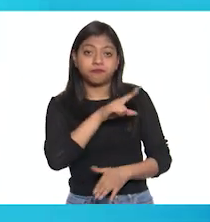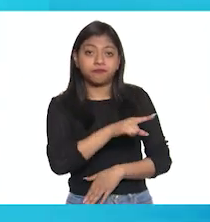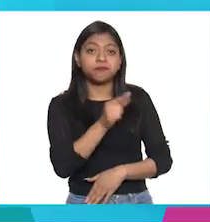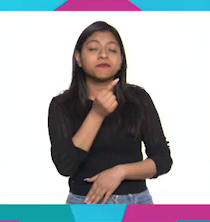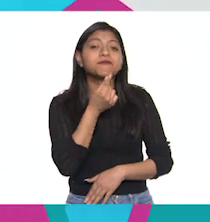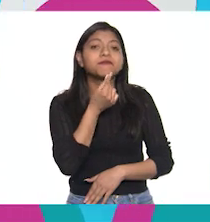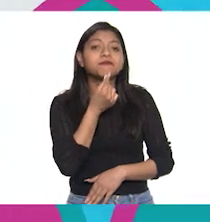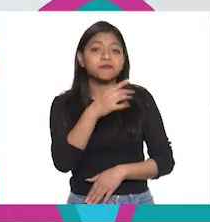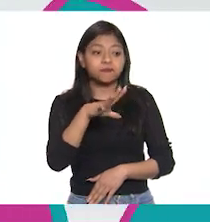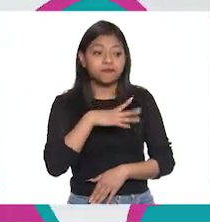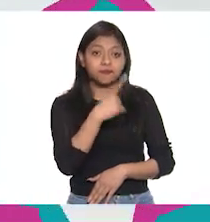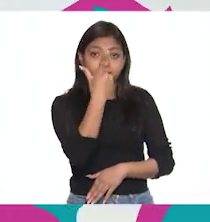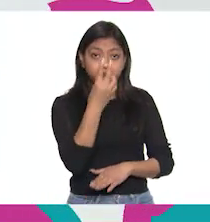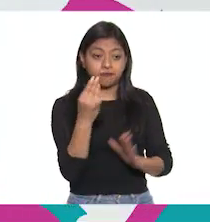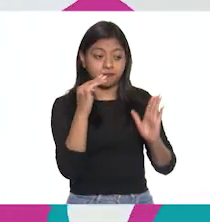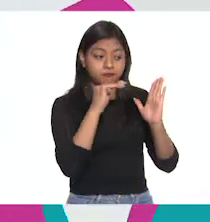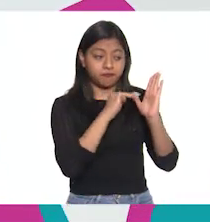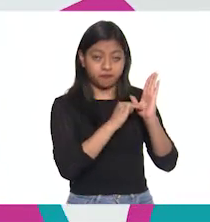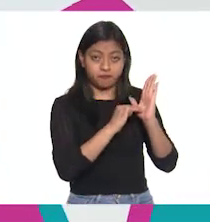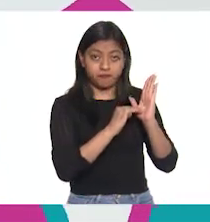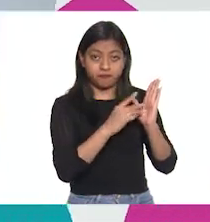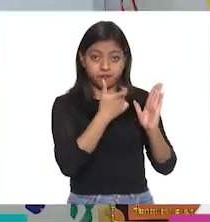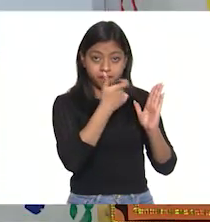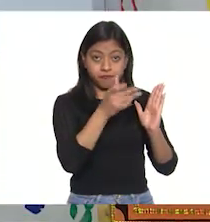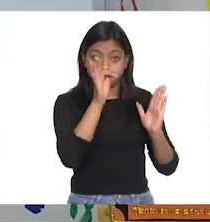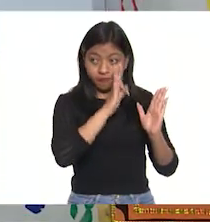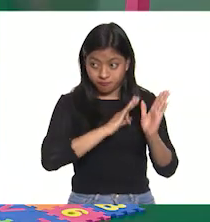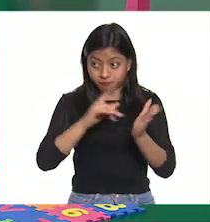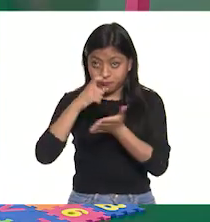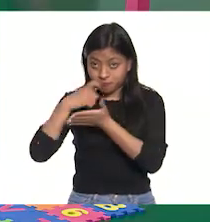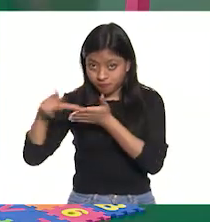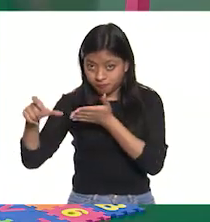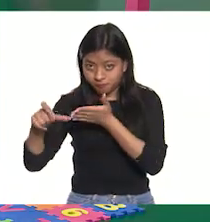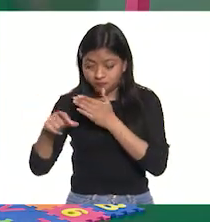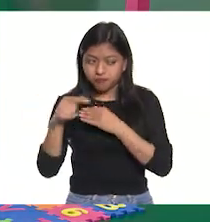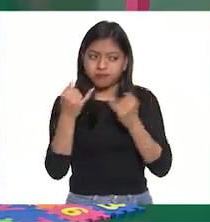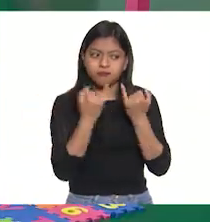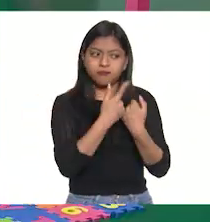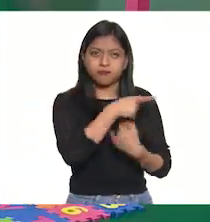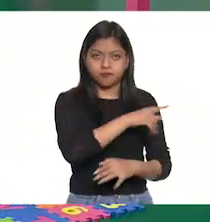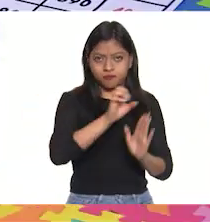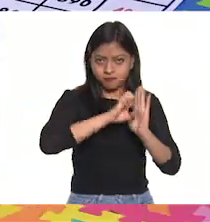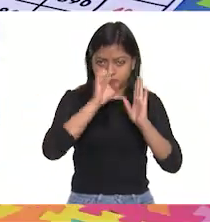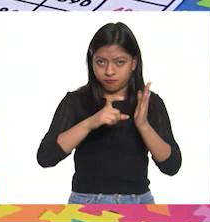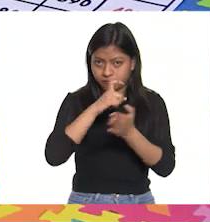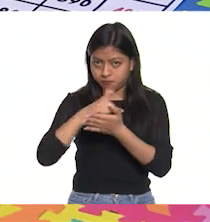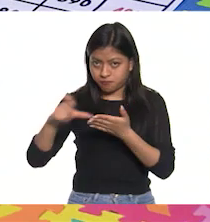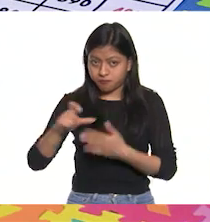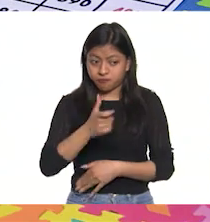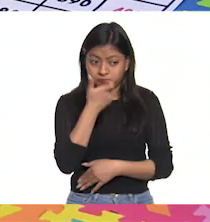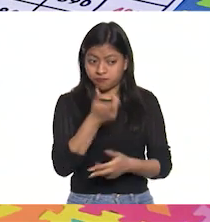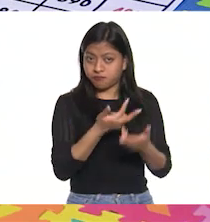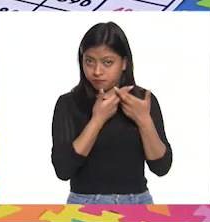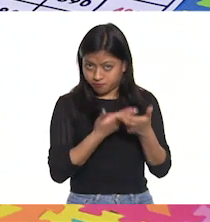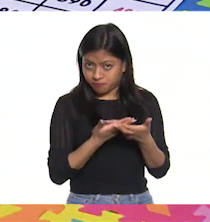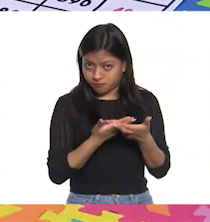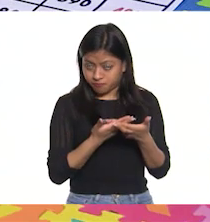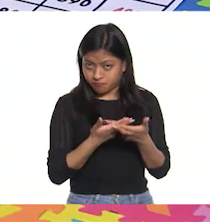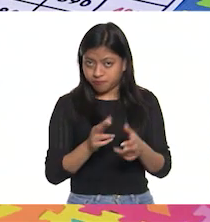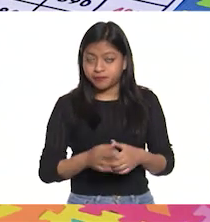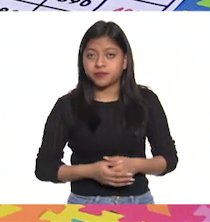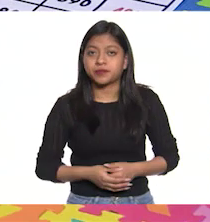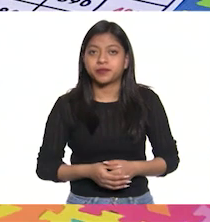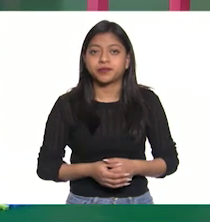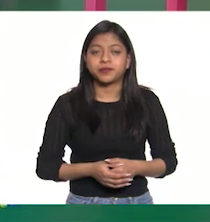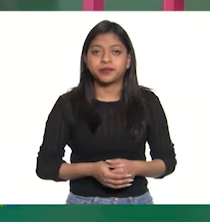¿Y cuánto creen ustedes, niñas y niños, que le va a sobrar? Ay, a ver, pues vamos a ver. Ahora sí vas a tener tus 1,000 pesos. Mis 1,000 pesos, ahora sí. Muy